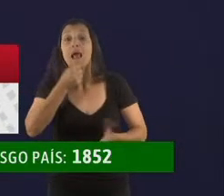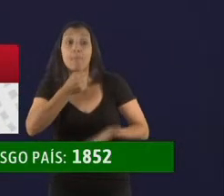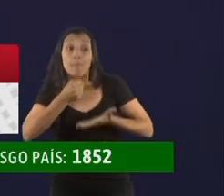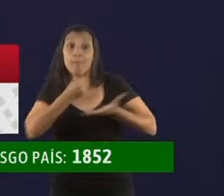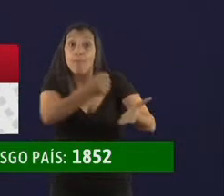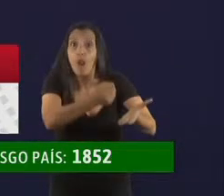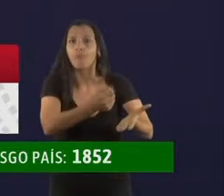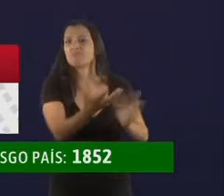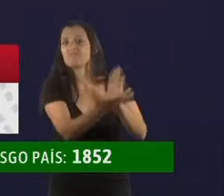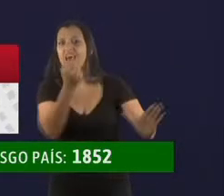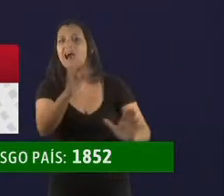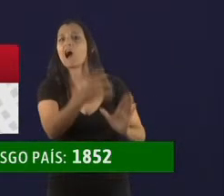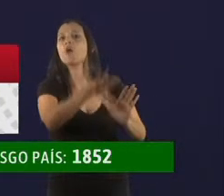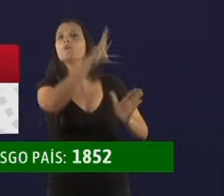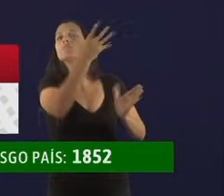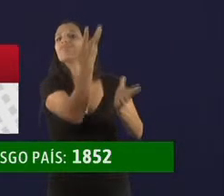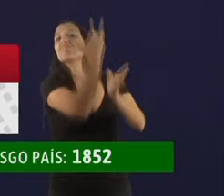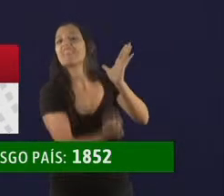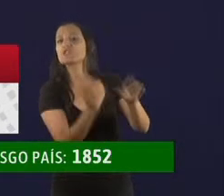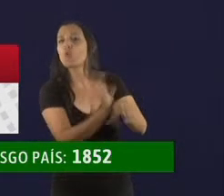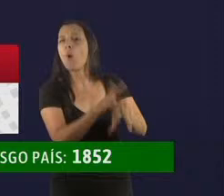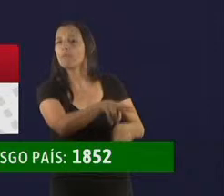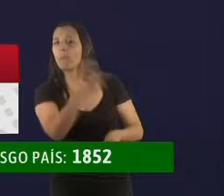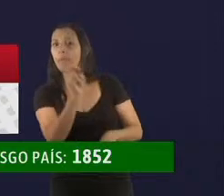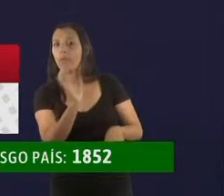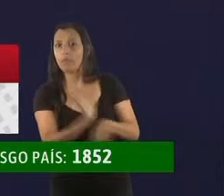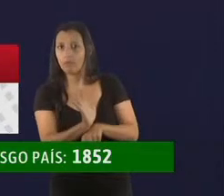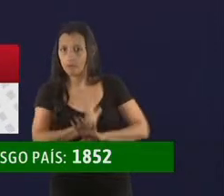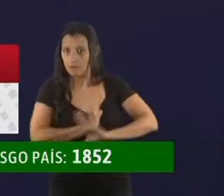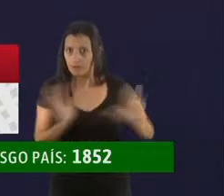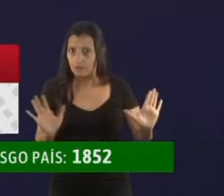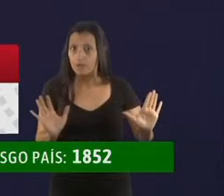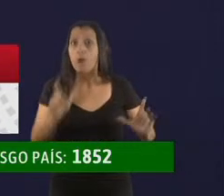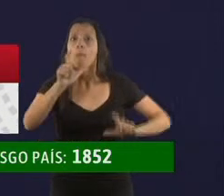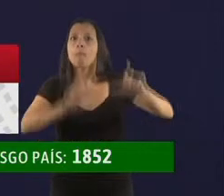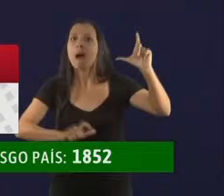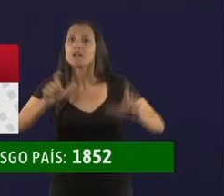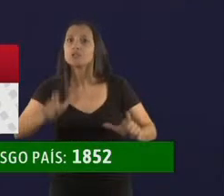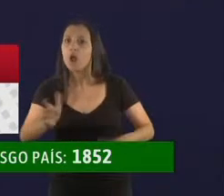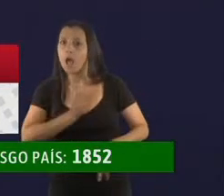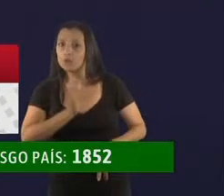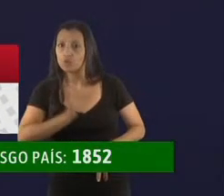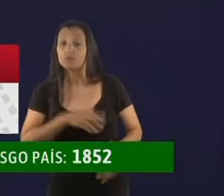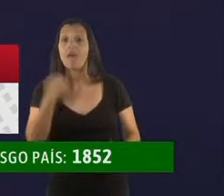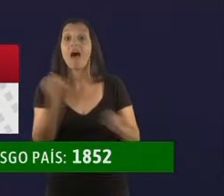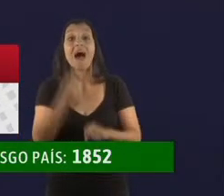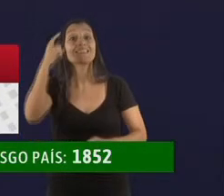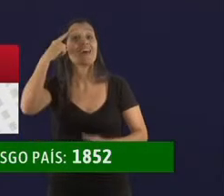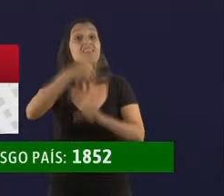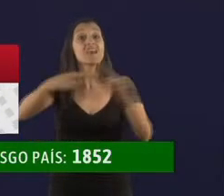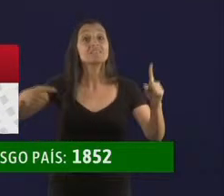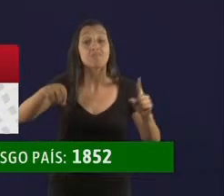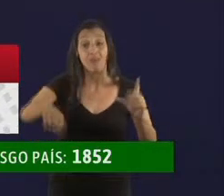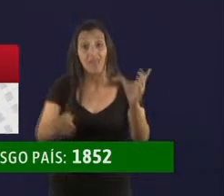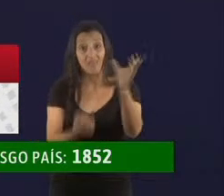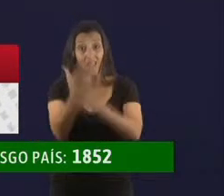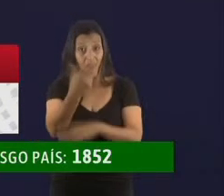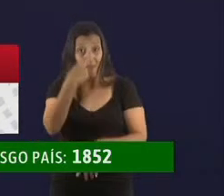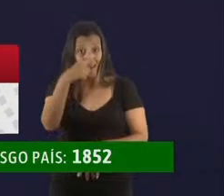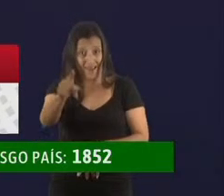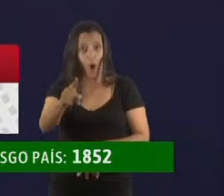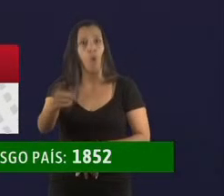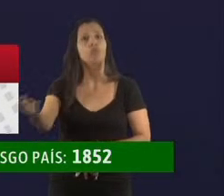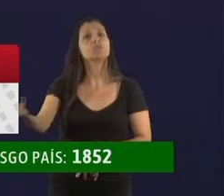de plan social hasta el corte de las 10:30 de la mañana que es el último dato que